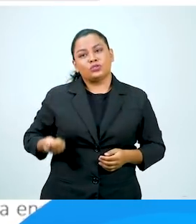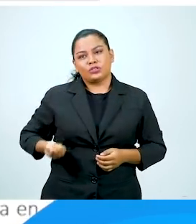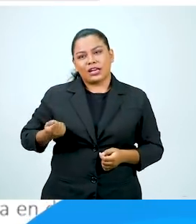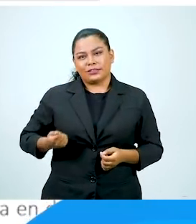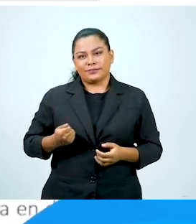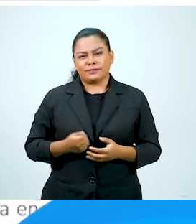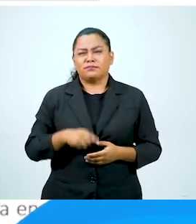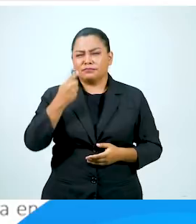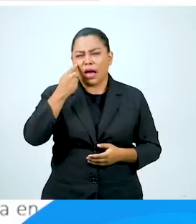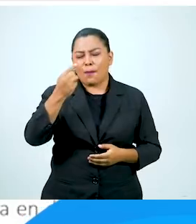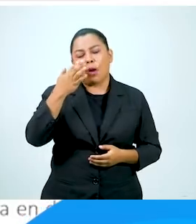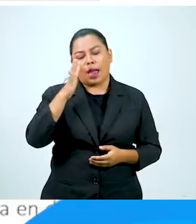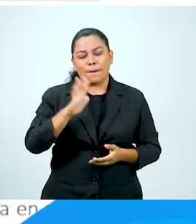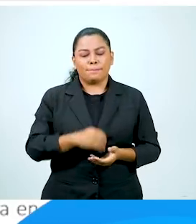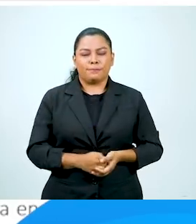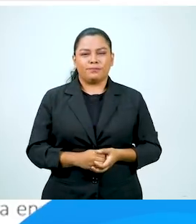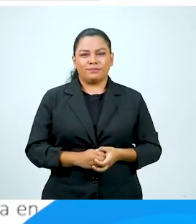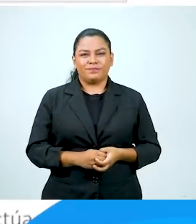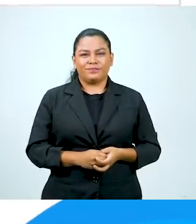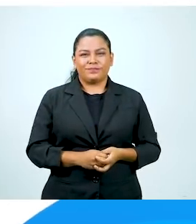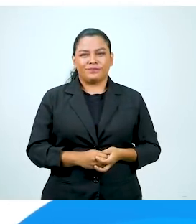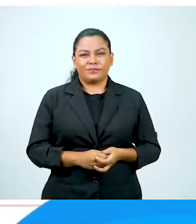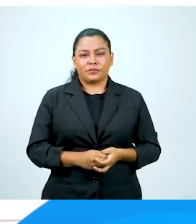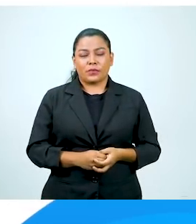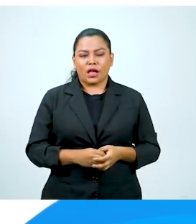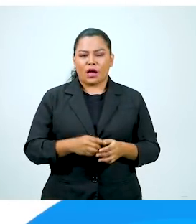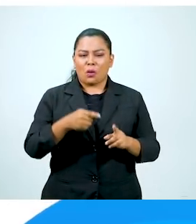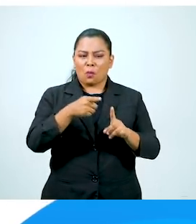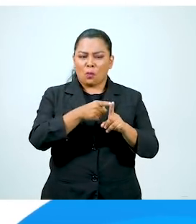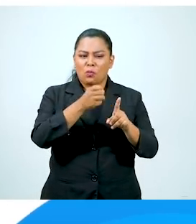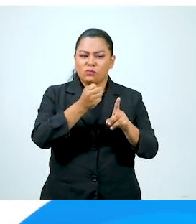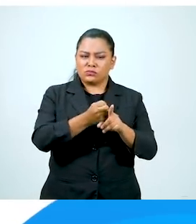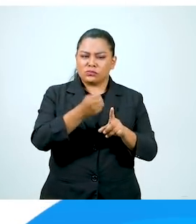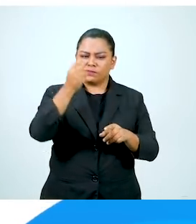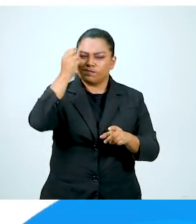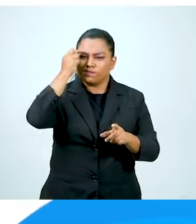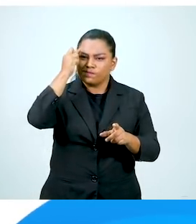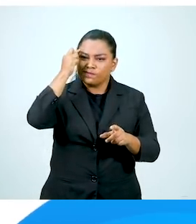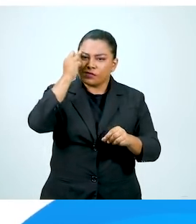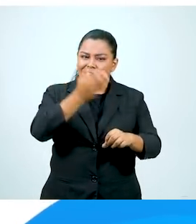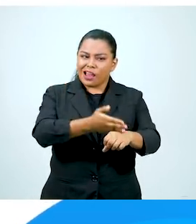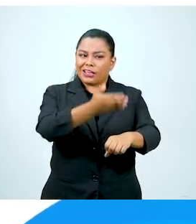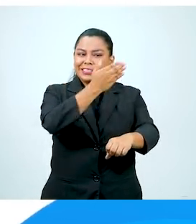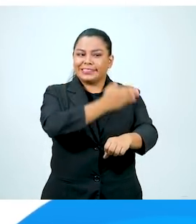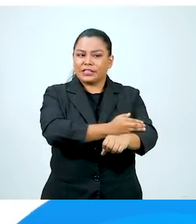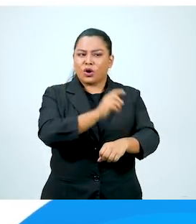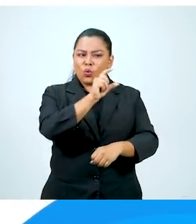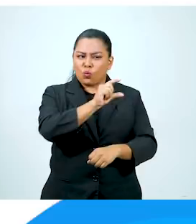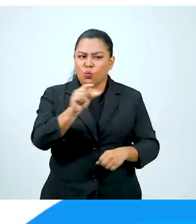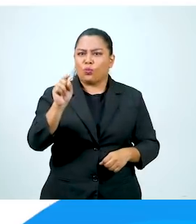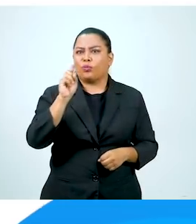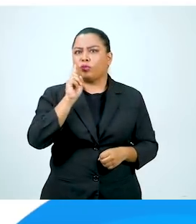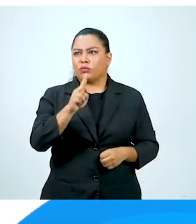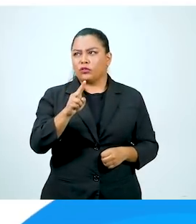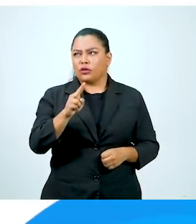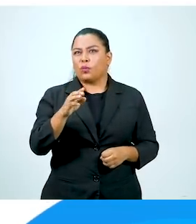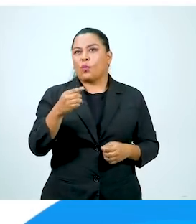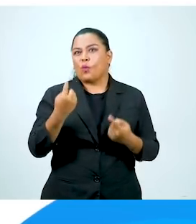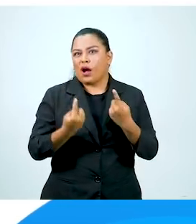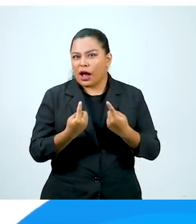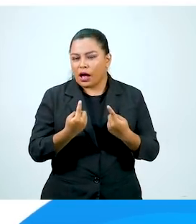estudiante. Veamos un ejemplo. El propósito de la anticipación de la semana 1 es